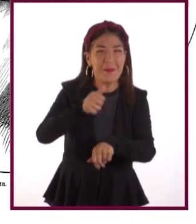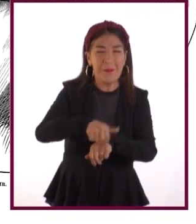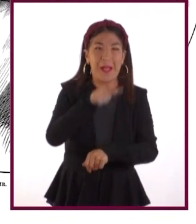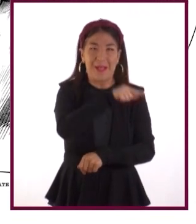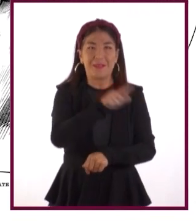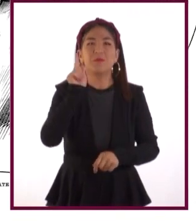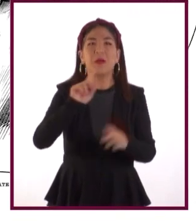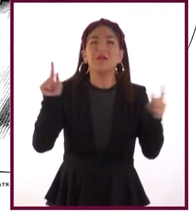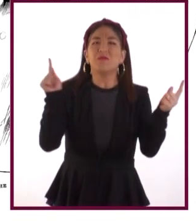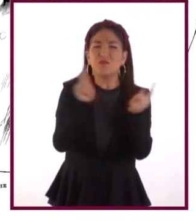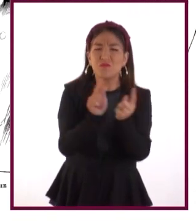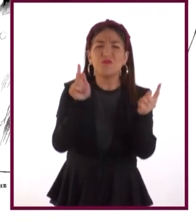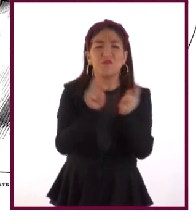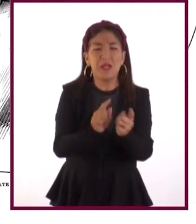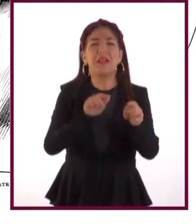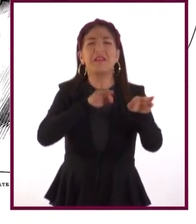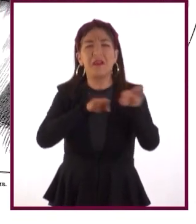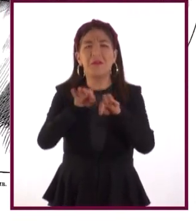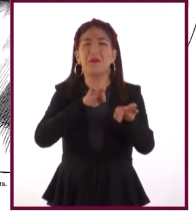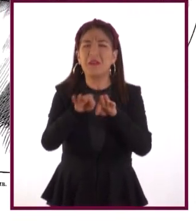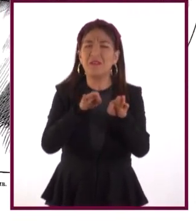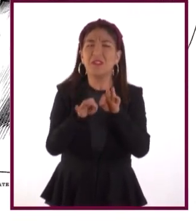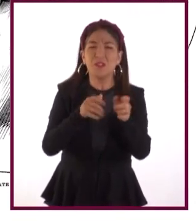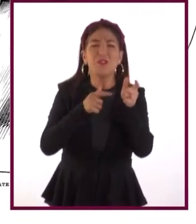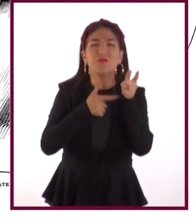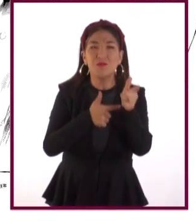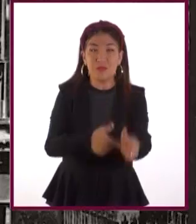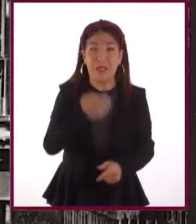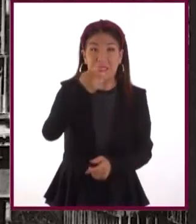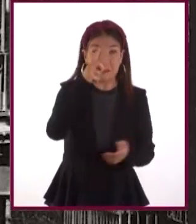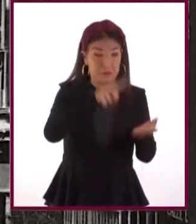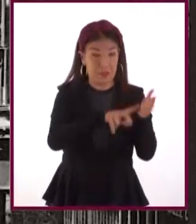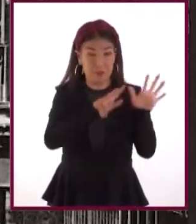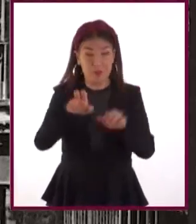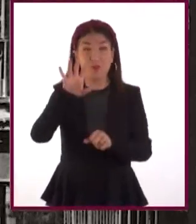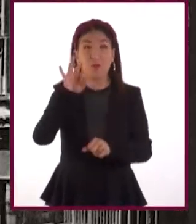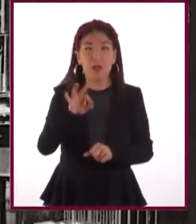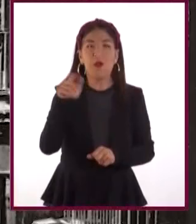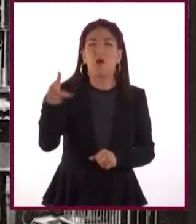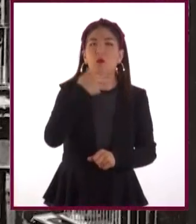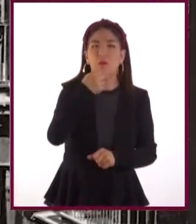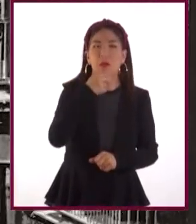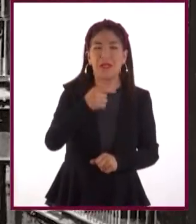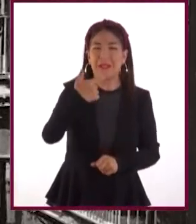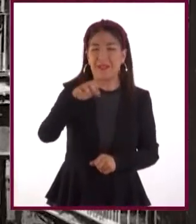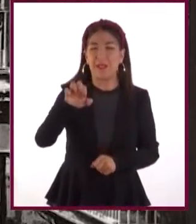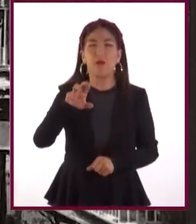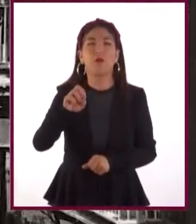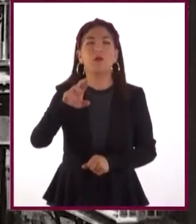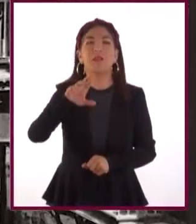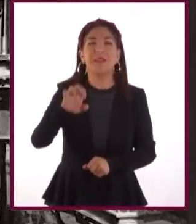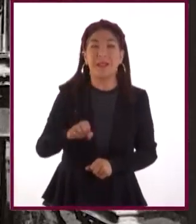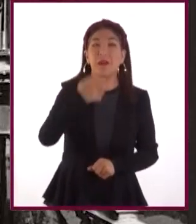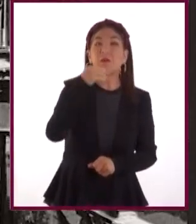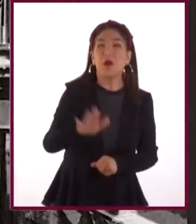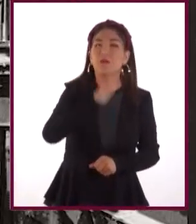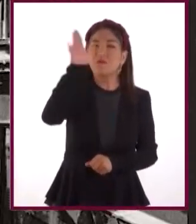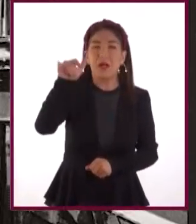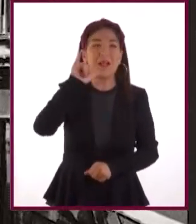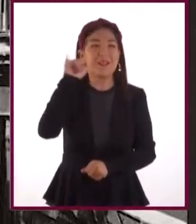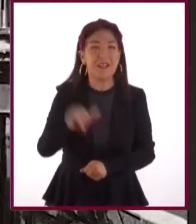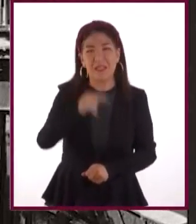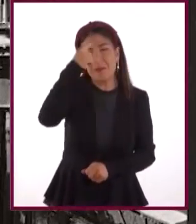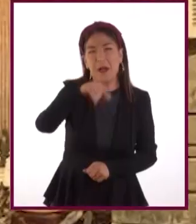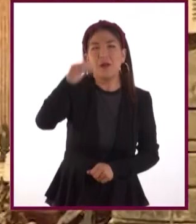partir de entonces, Ada y Charles comenzaron a trabajar juntos. En 1840, Charles Babbage viajó a Turín, en